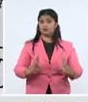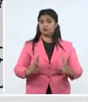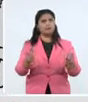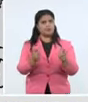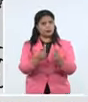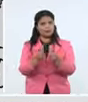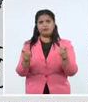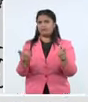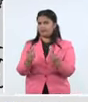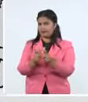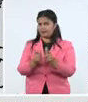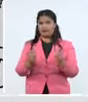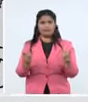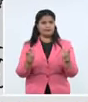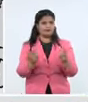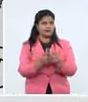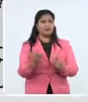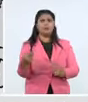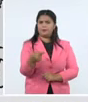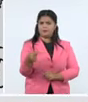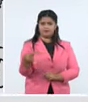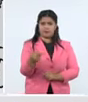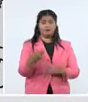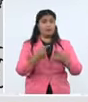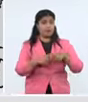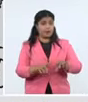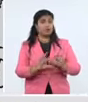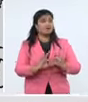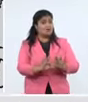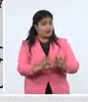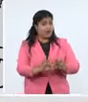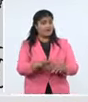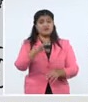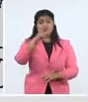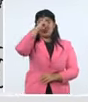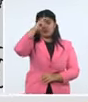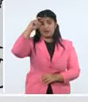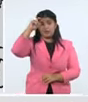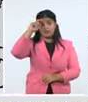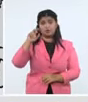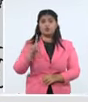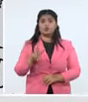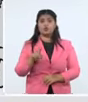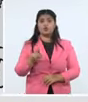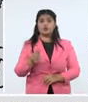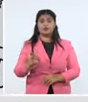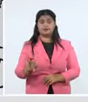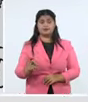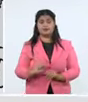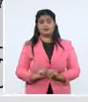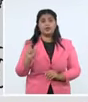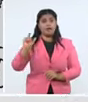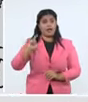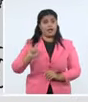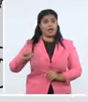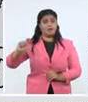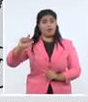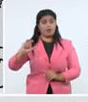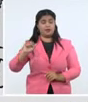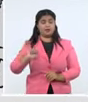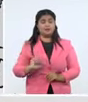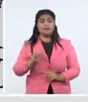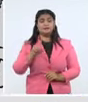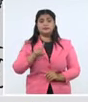todavía elevada, en Santi Espíritu 217, Camagüey